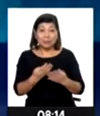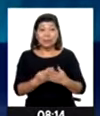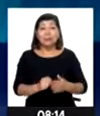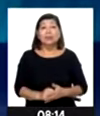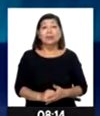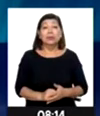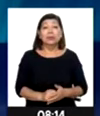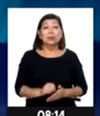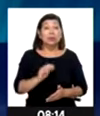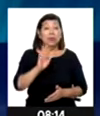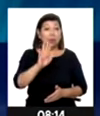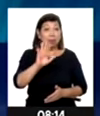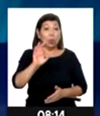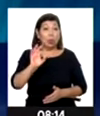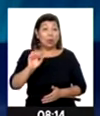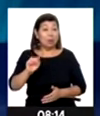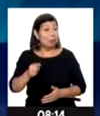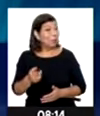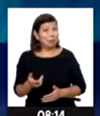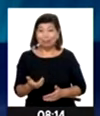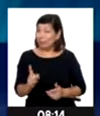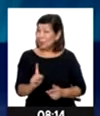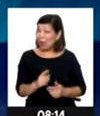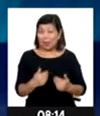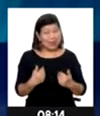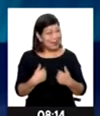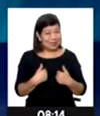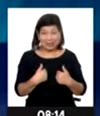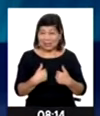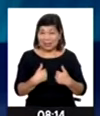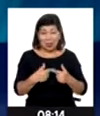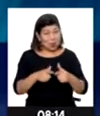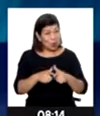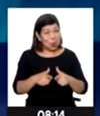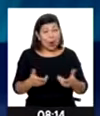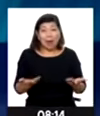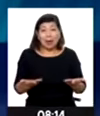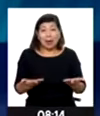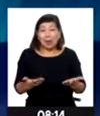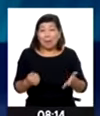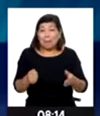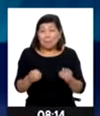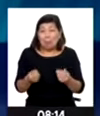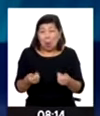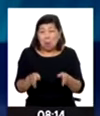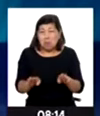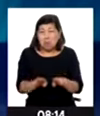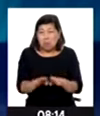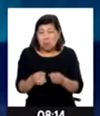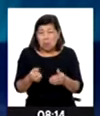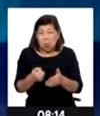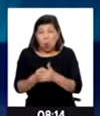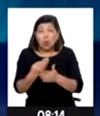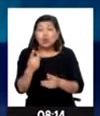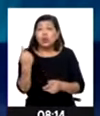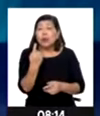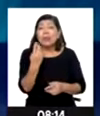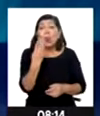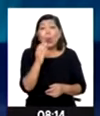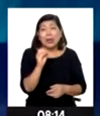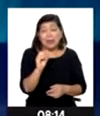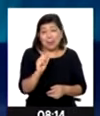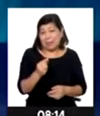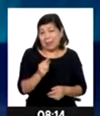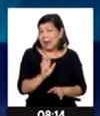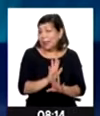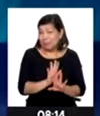cuales 50.000 no cuentan con unidades de albergue porque la capacidad del INPE es para 40.000. A pesar de